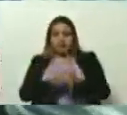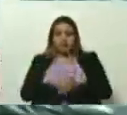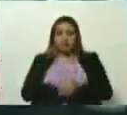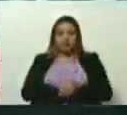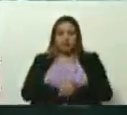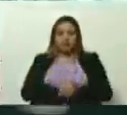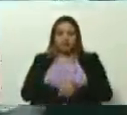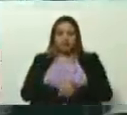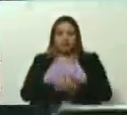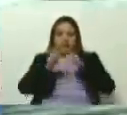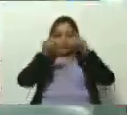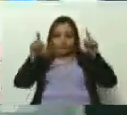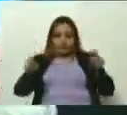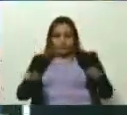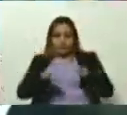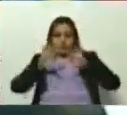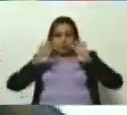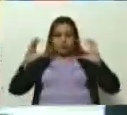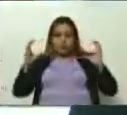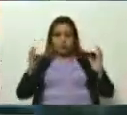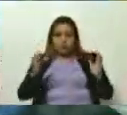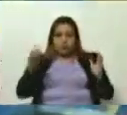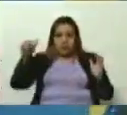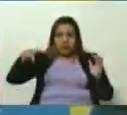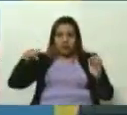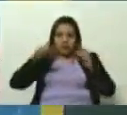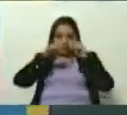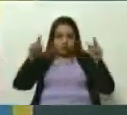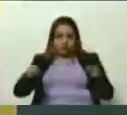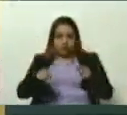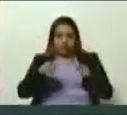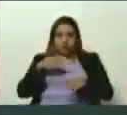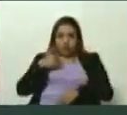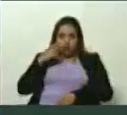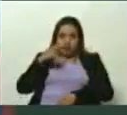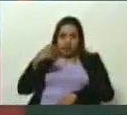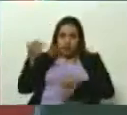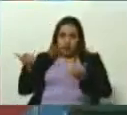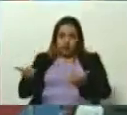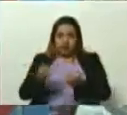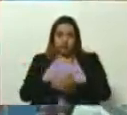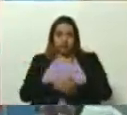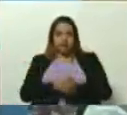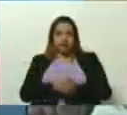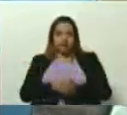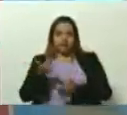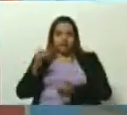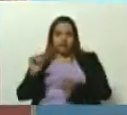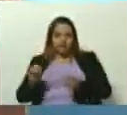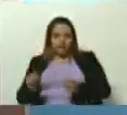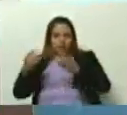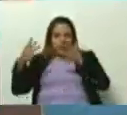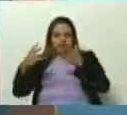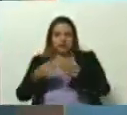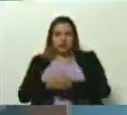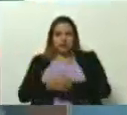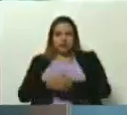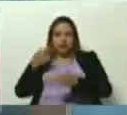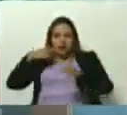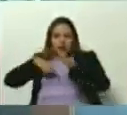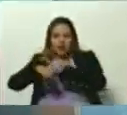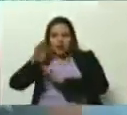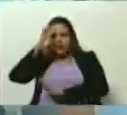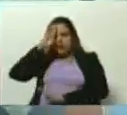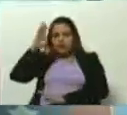este establecimiento. Desde acá de esta pantalla podemos ver ahorita, tenemos activado el internado oficial de Barina